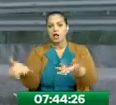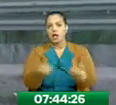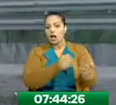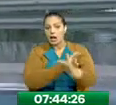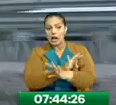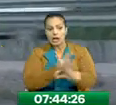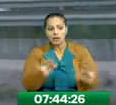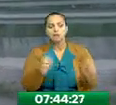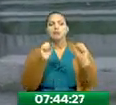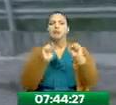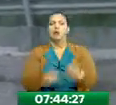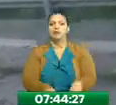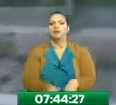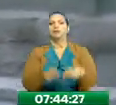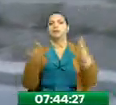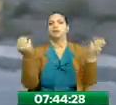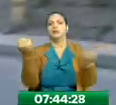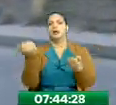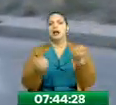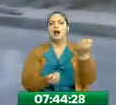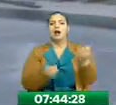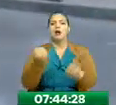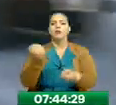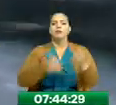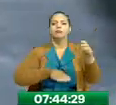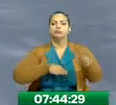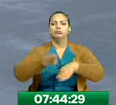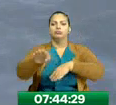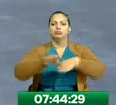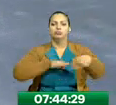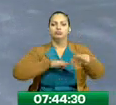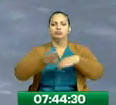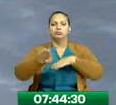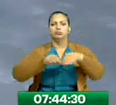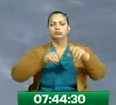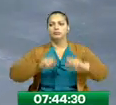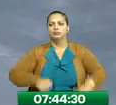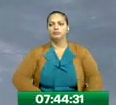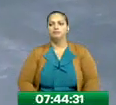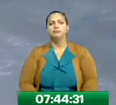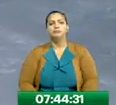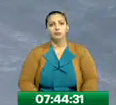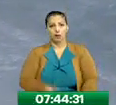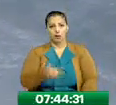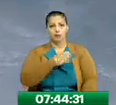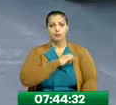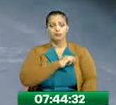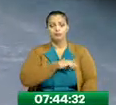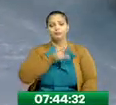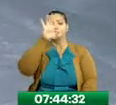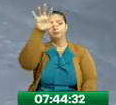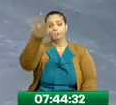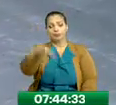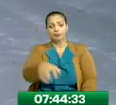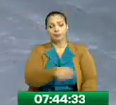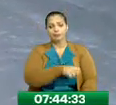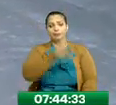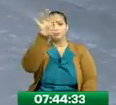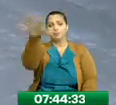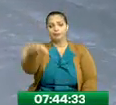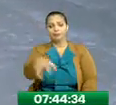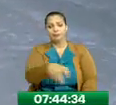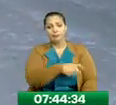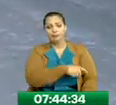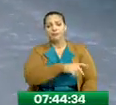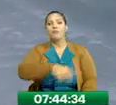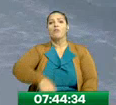vía, luego que a través de la utilización de una maquinaria pesada de decenas, llamémosle así,